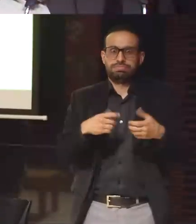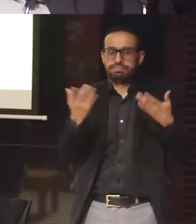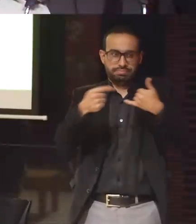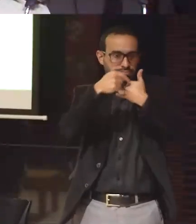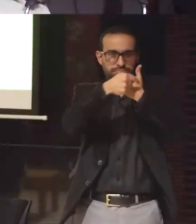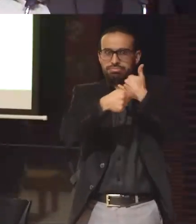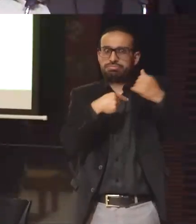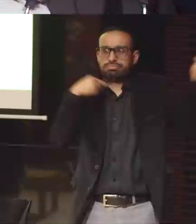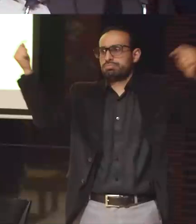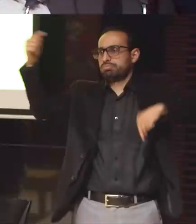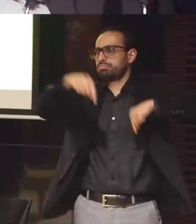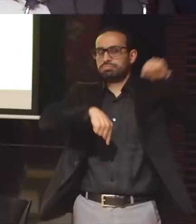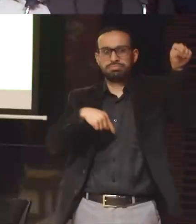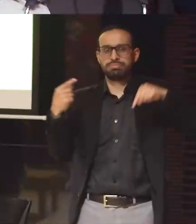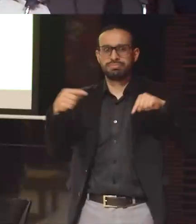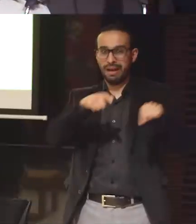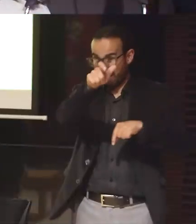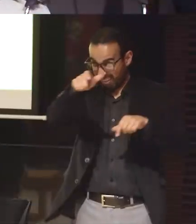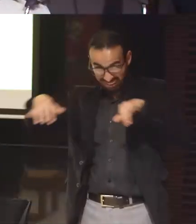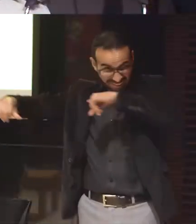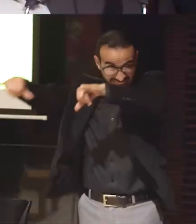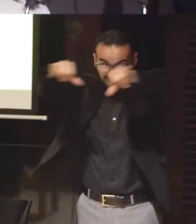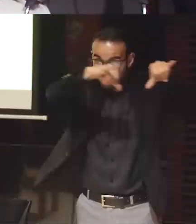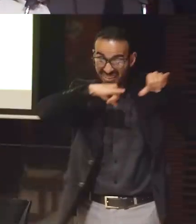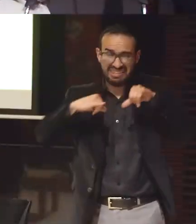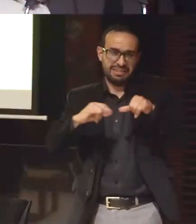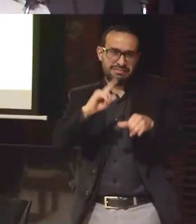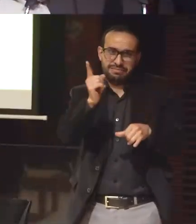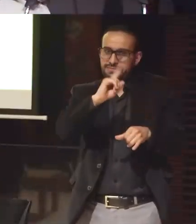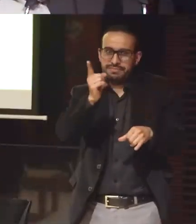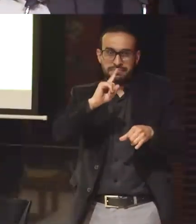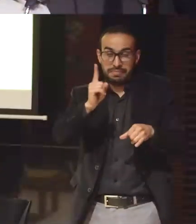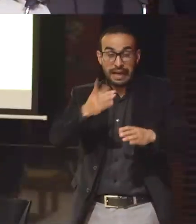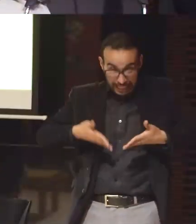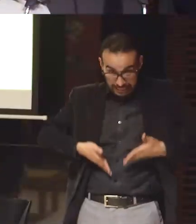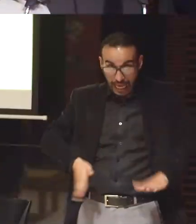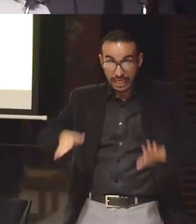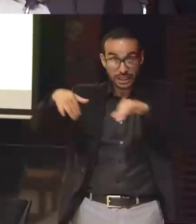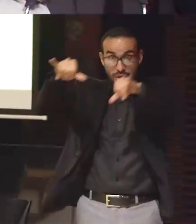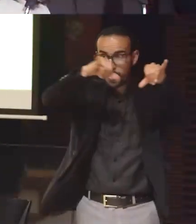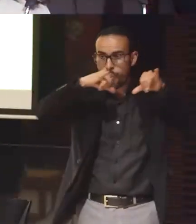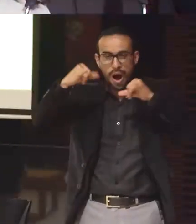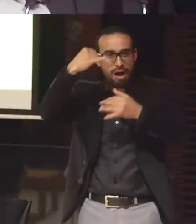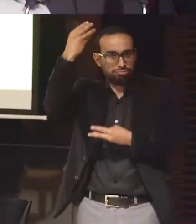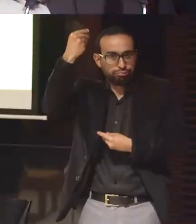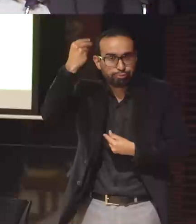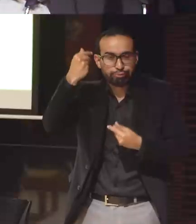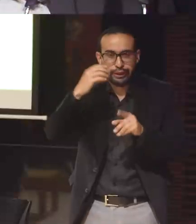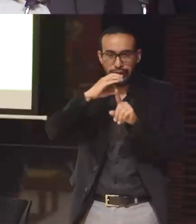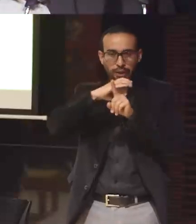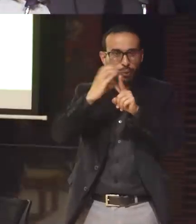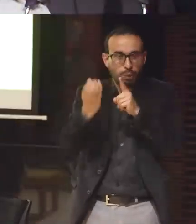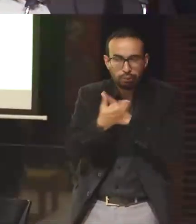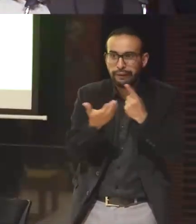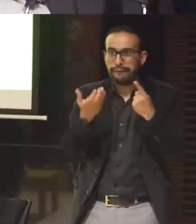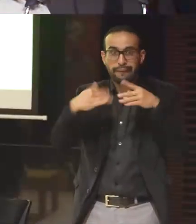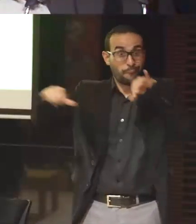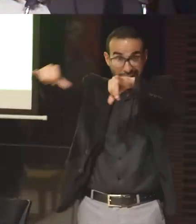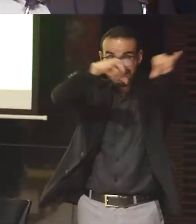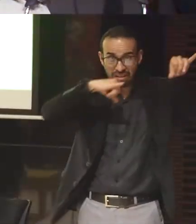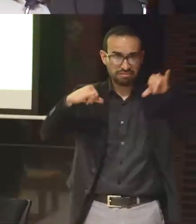Entonces requiere pues pensar que no todos nacimos con los mismos papás que nos insertaron los mismos valores y que nos dijeron hagan lo mismo y vayan en esta